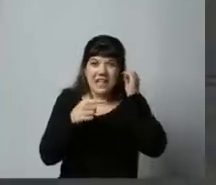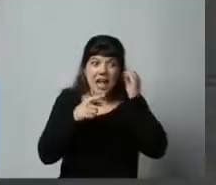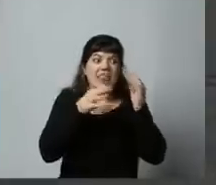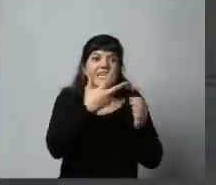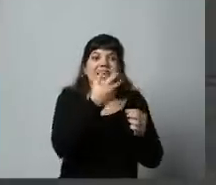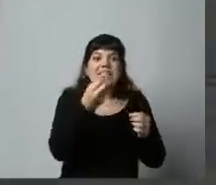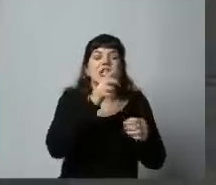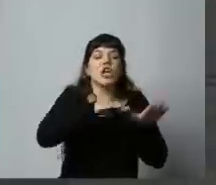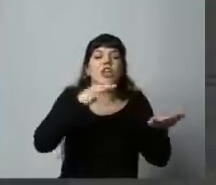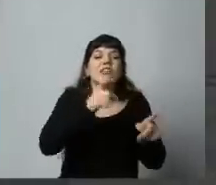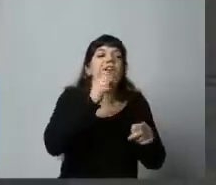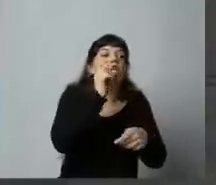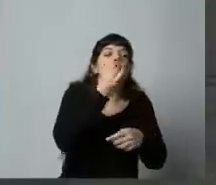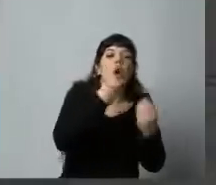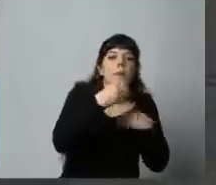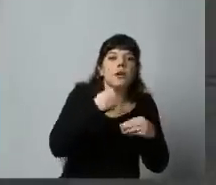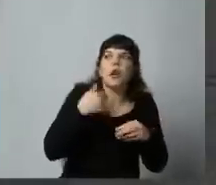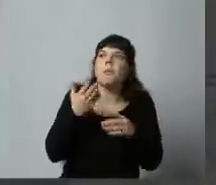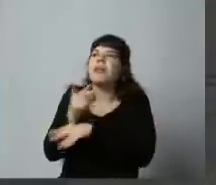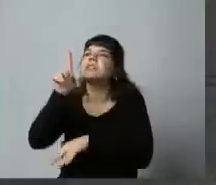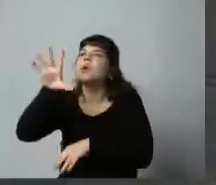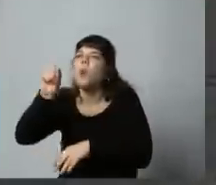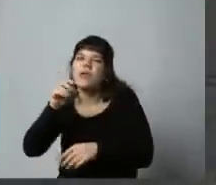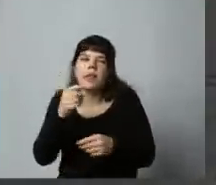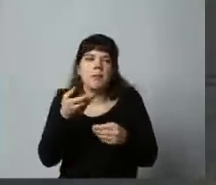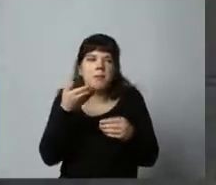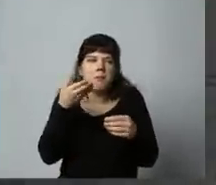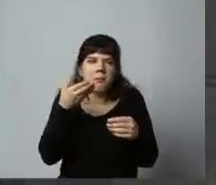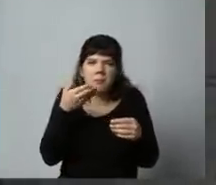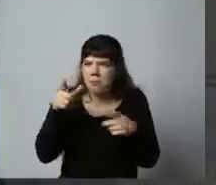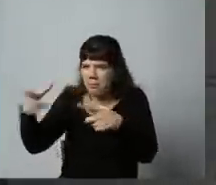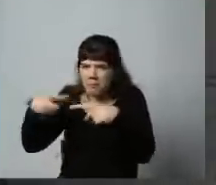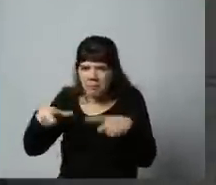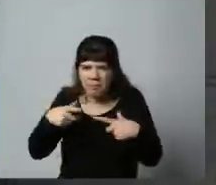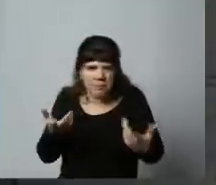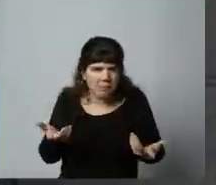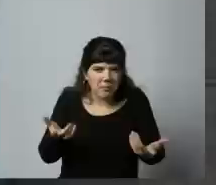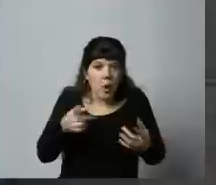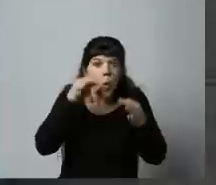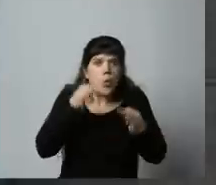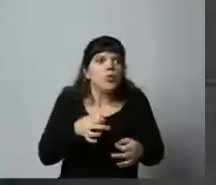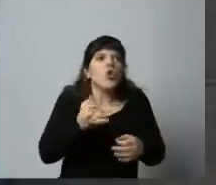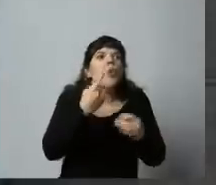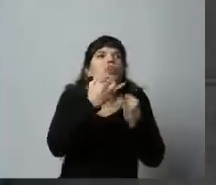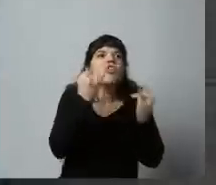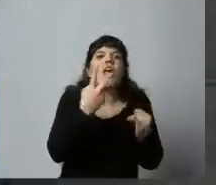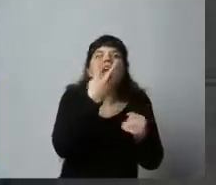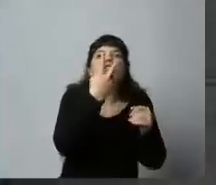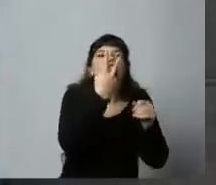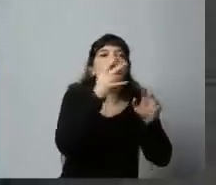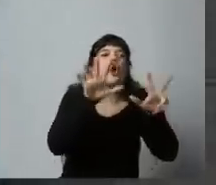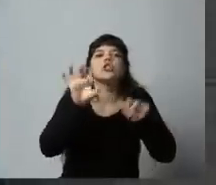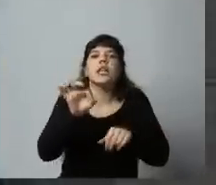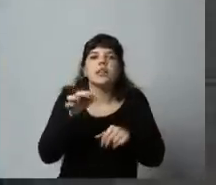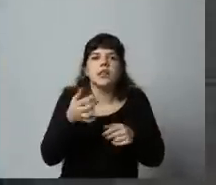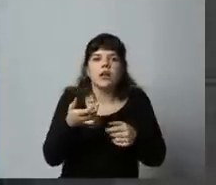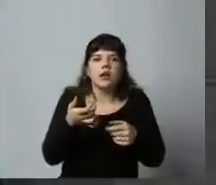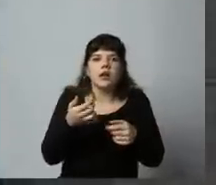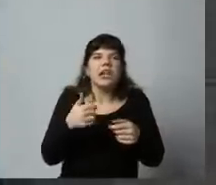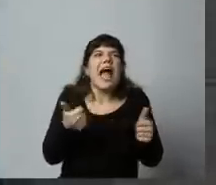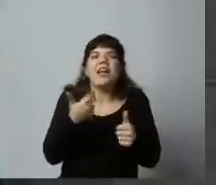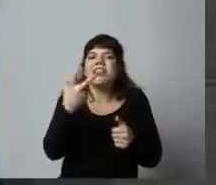300 pidamos 250 porciones y el día que van 280 pongamos a 30